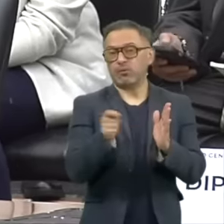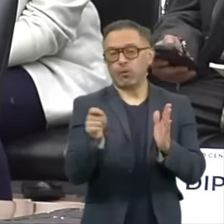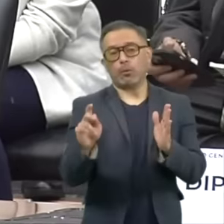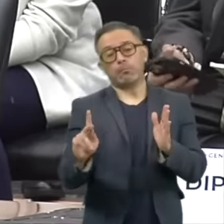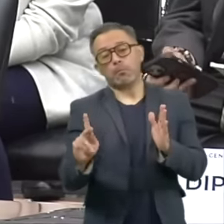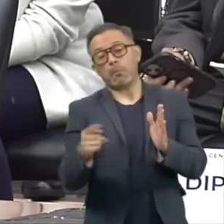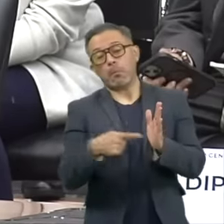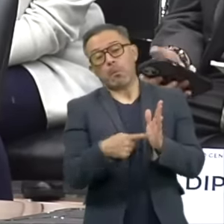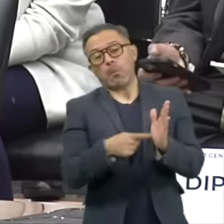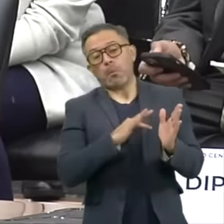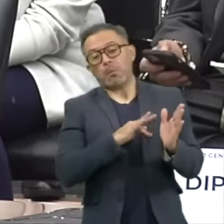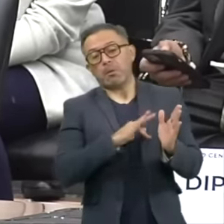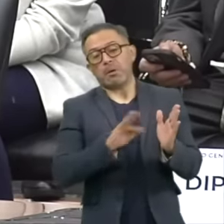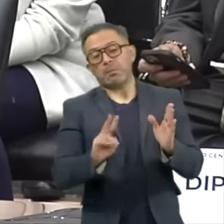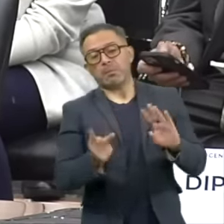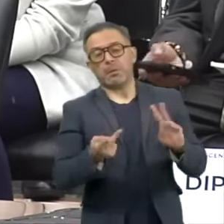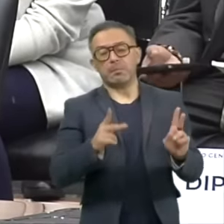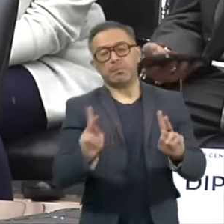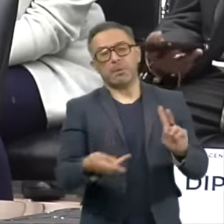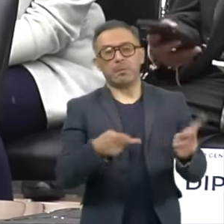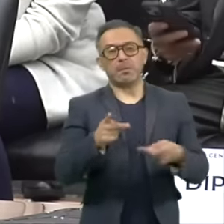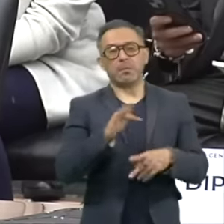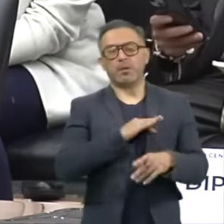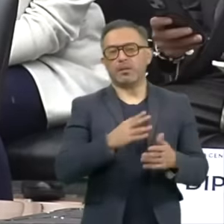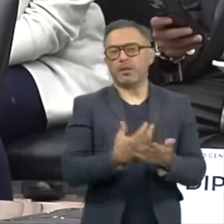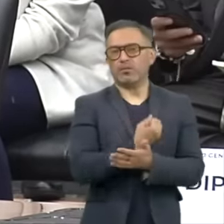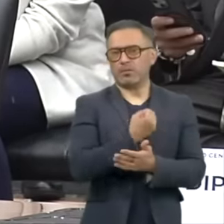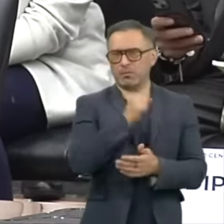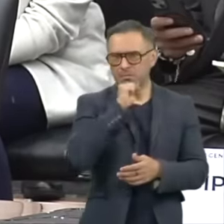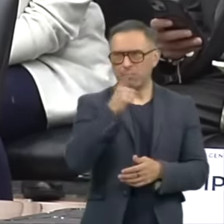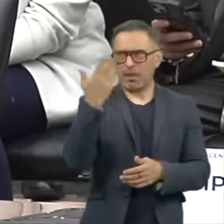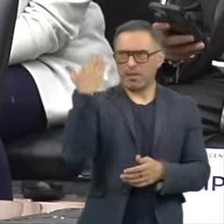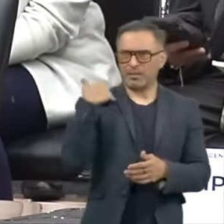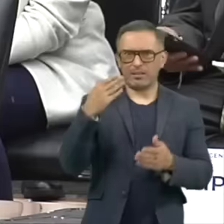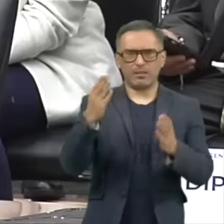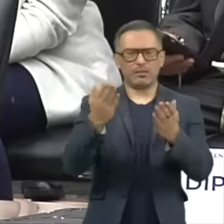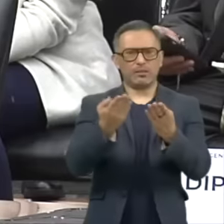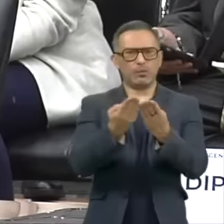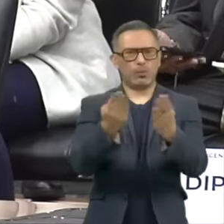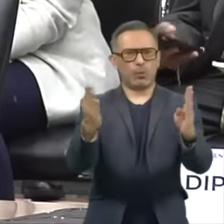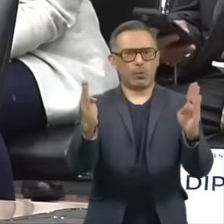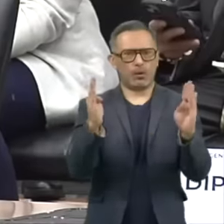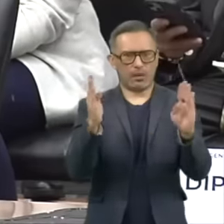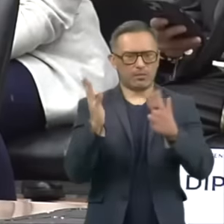poderlo lograr y alterar este mandato que se dio en las urnas.